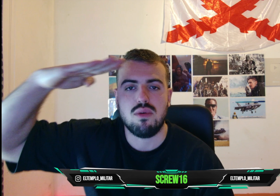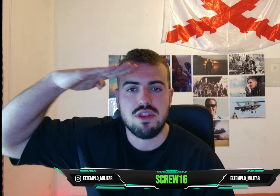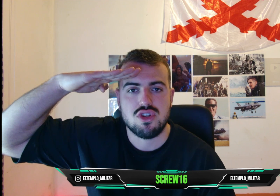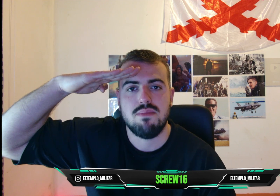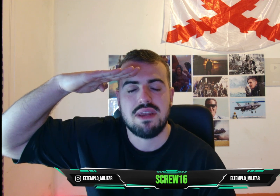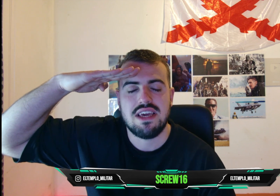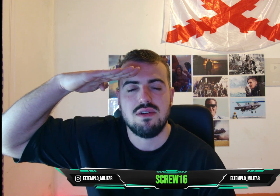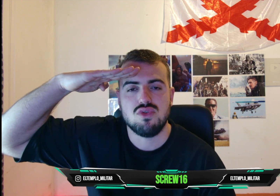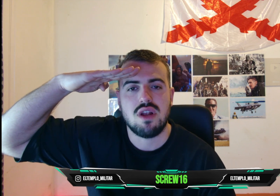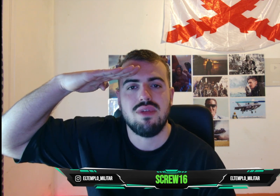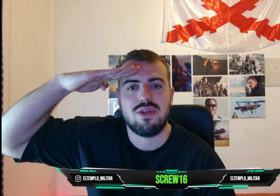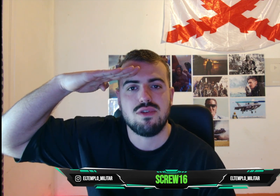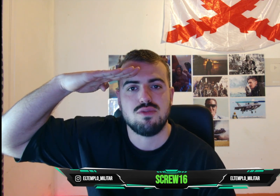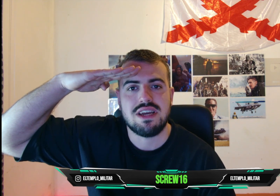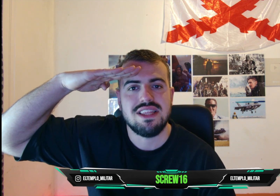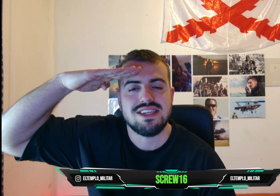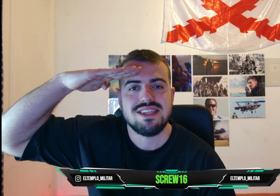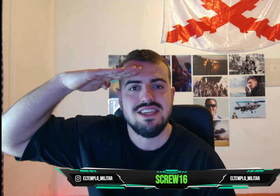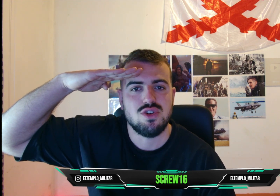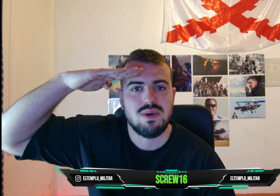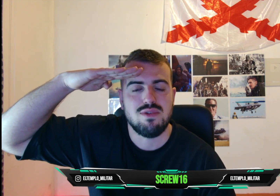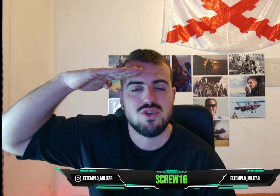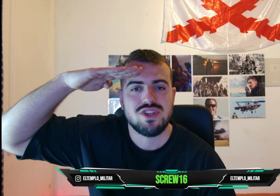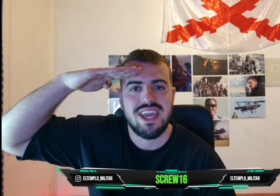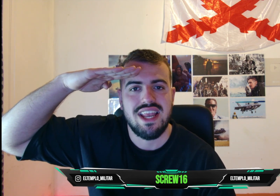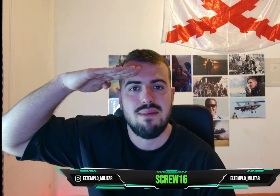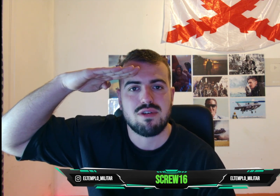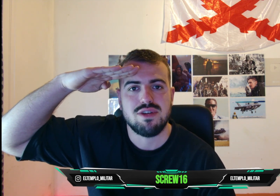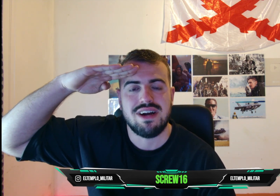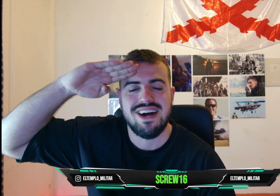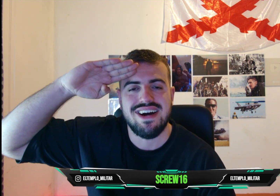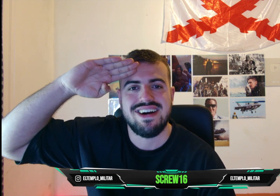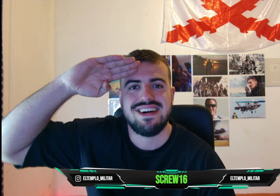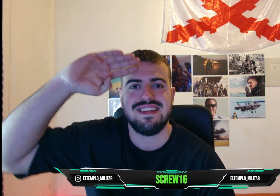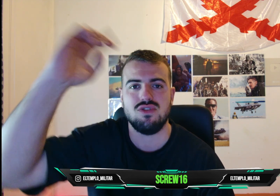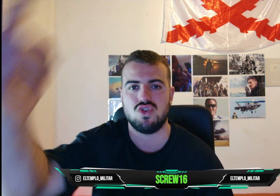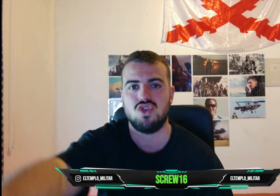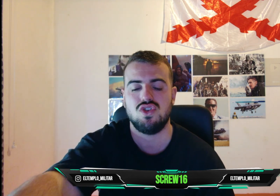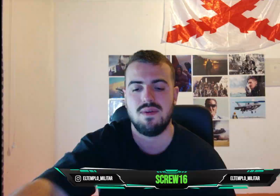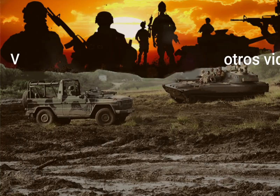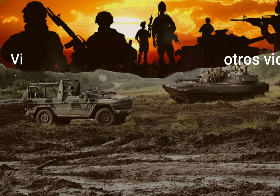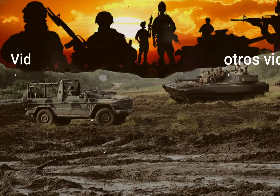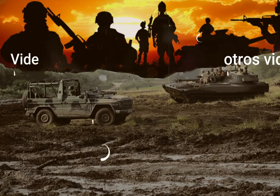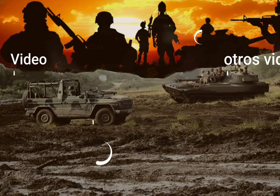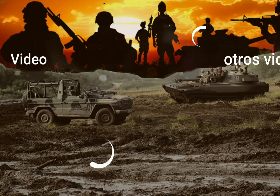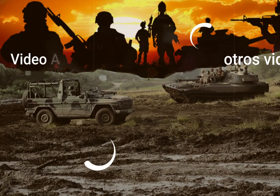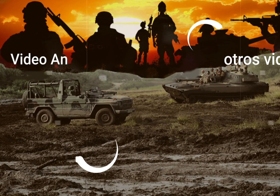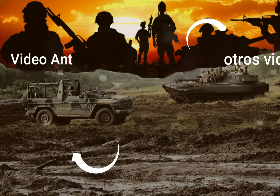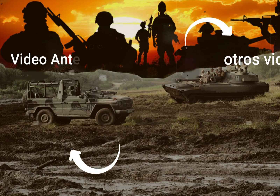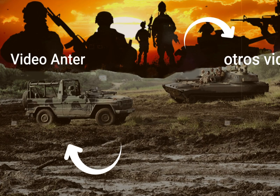suscribiros y como digo siempre, un saludazo a todos máquinas y nos vemos en la próxima. Adiós.